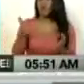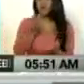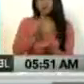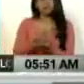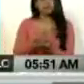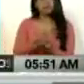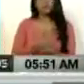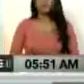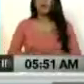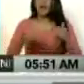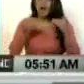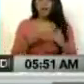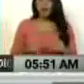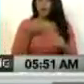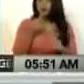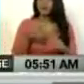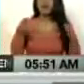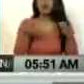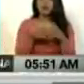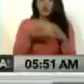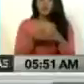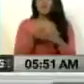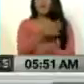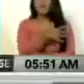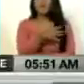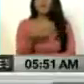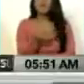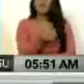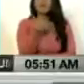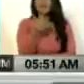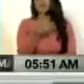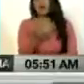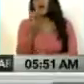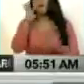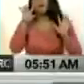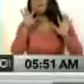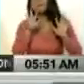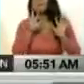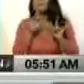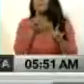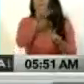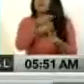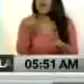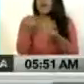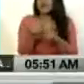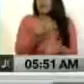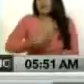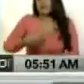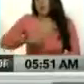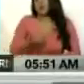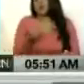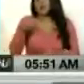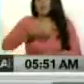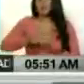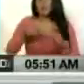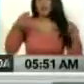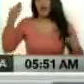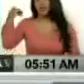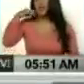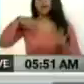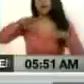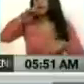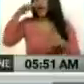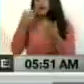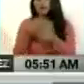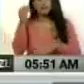la liberación de todos los presos políticos abre una esperanza para los funcionarios de la ex policía metropolitana tras las rejas desde el 14 años